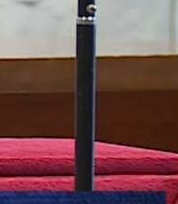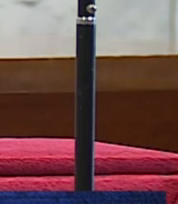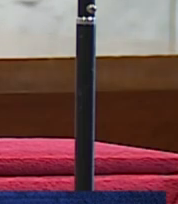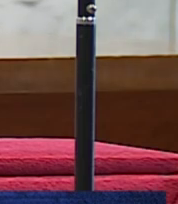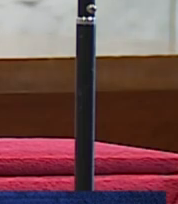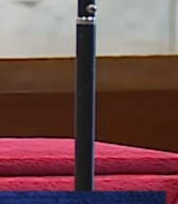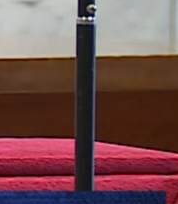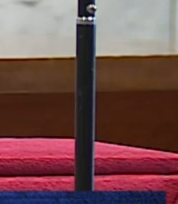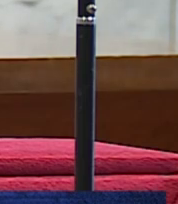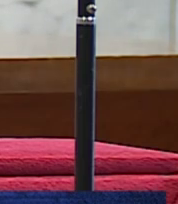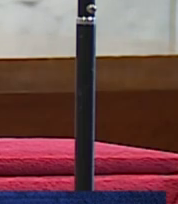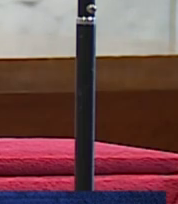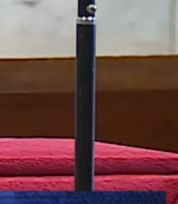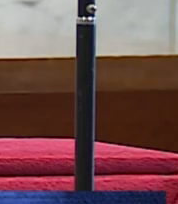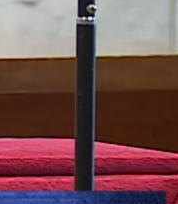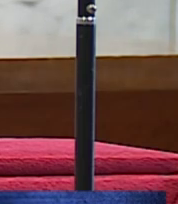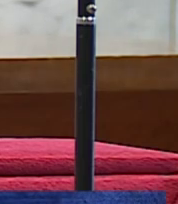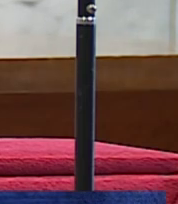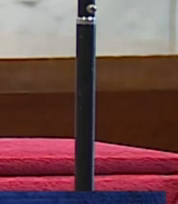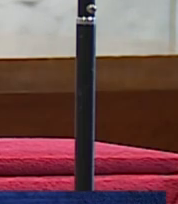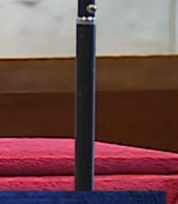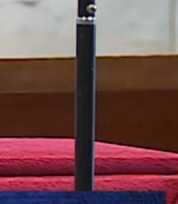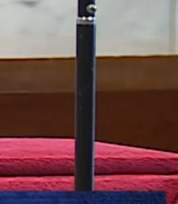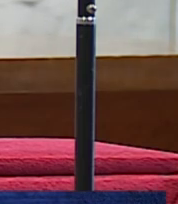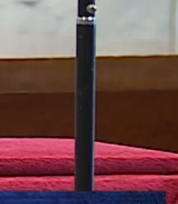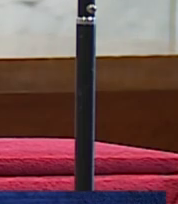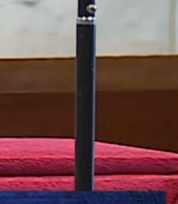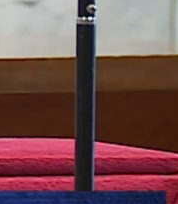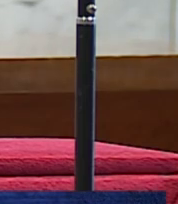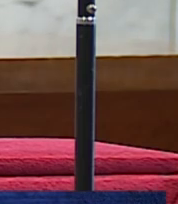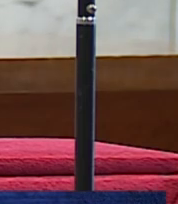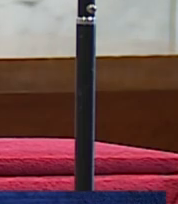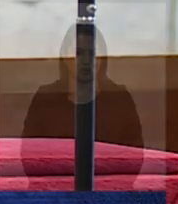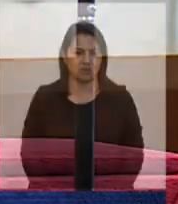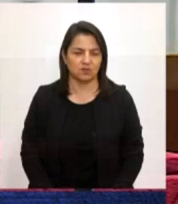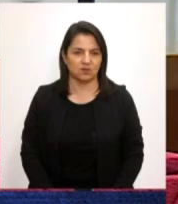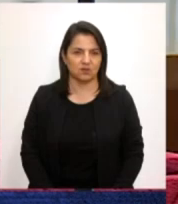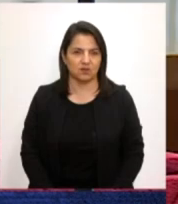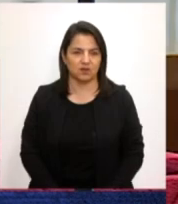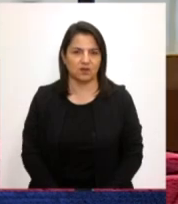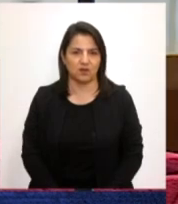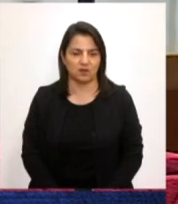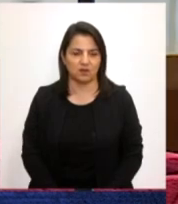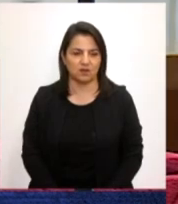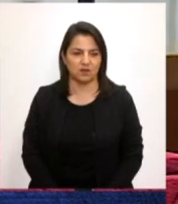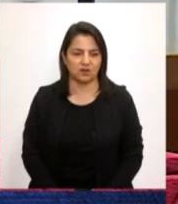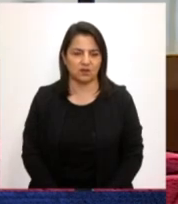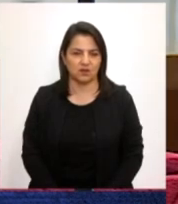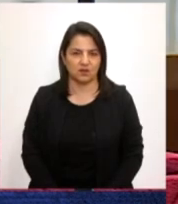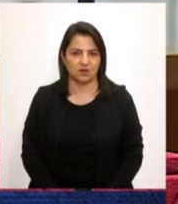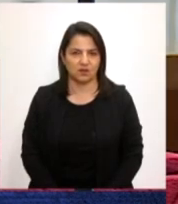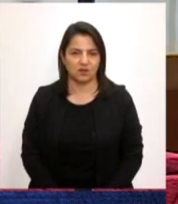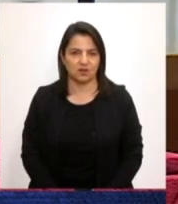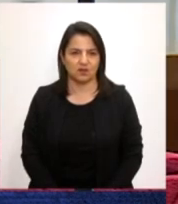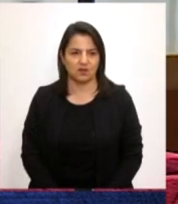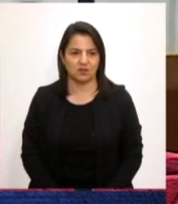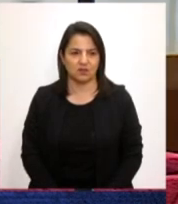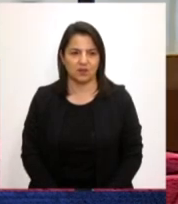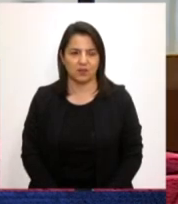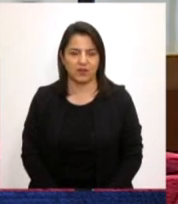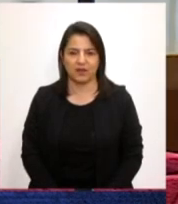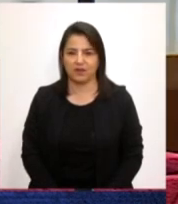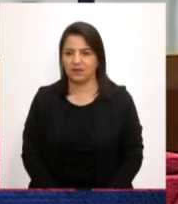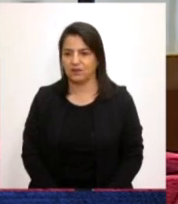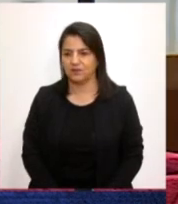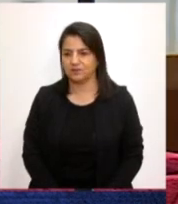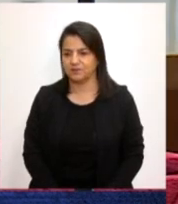recae sobre la institucionalidad política la responsabilidad de informar a la ciudadanía acerca de la utilización que se ha hecho de la autoridad conferida,